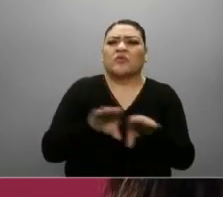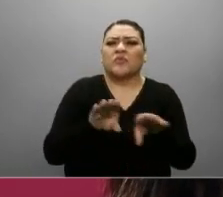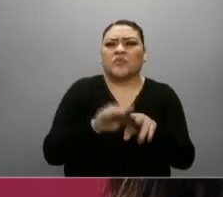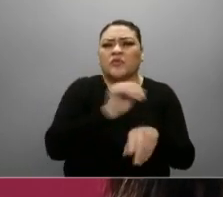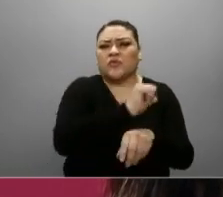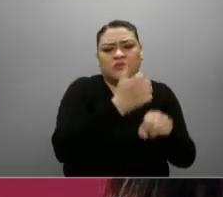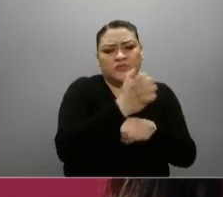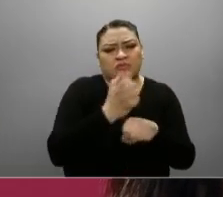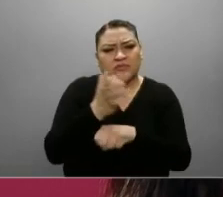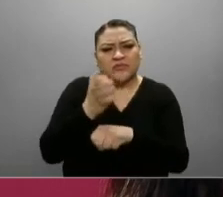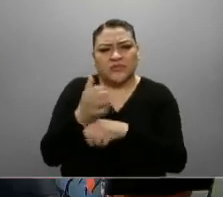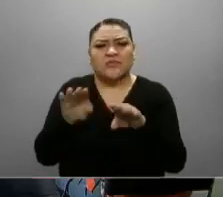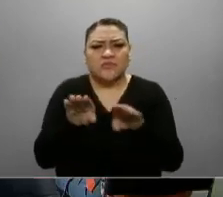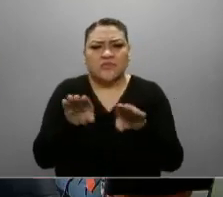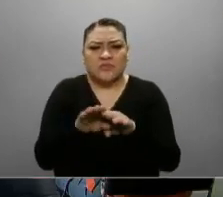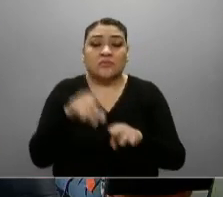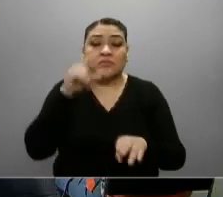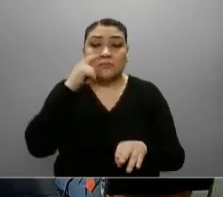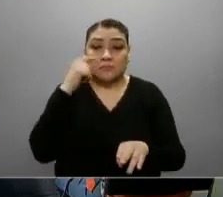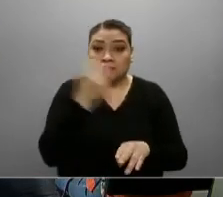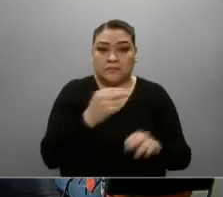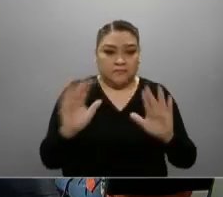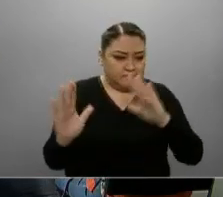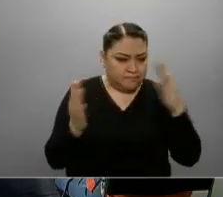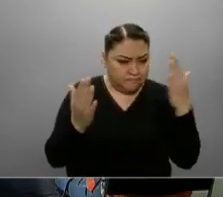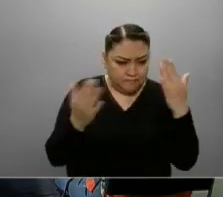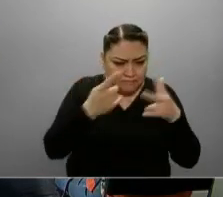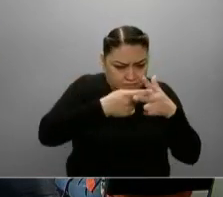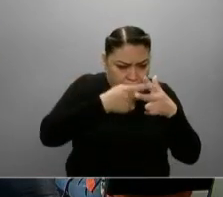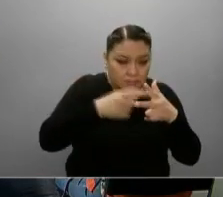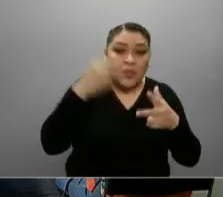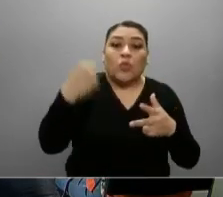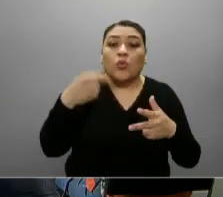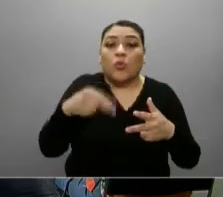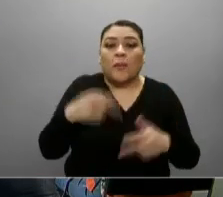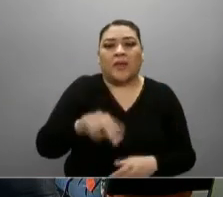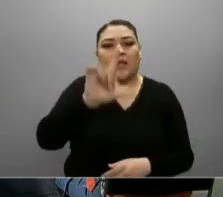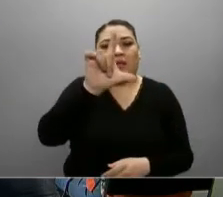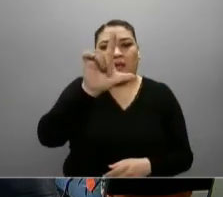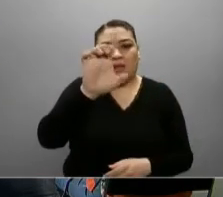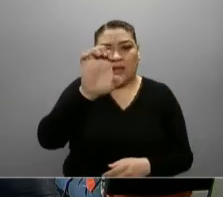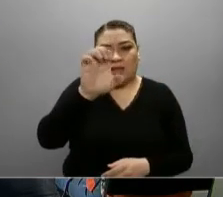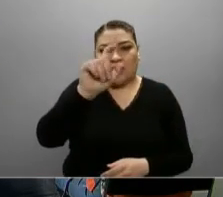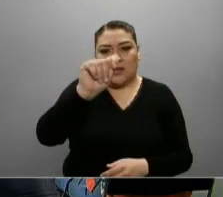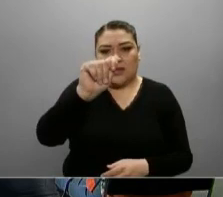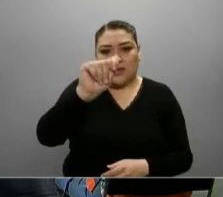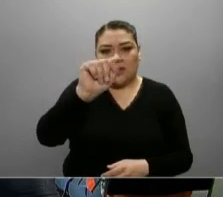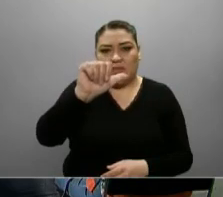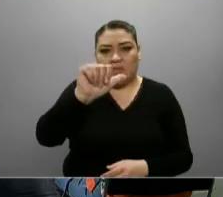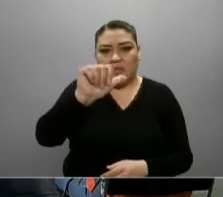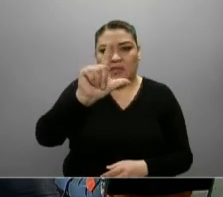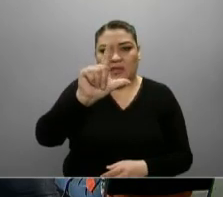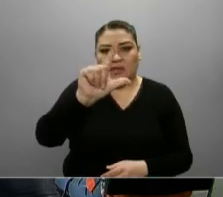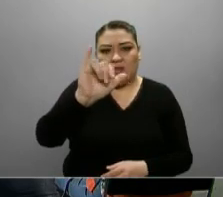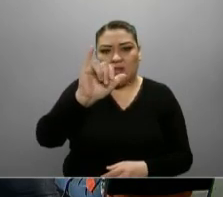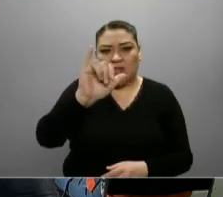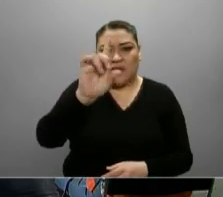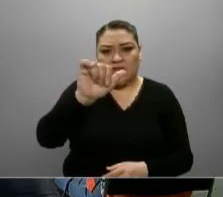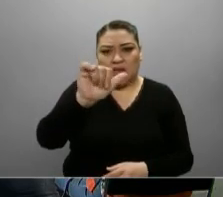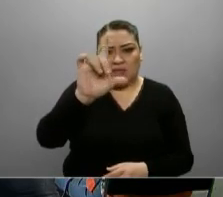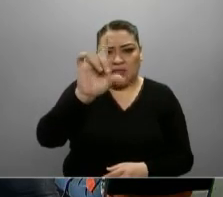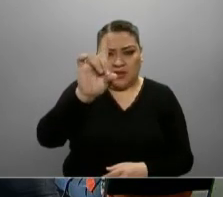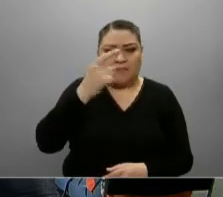las distintas entidades federativas, necesitamos esta medida que se llama letalidad. La letalidad es el